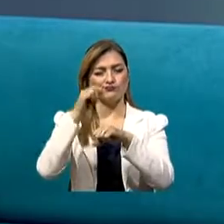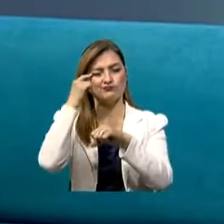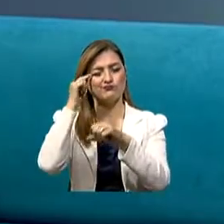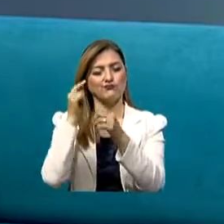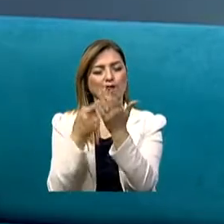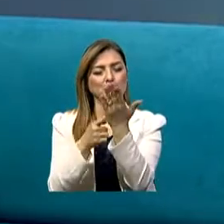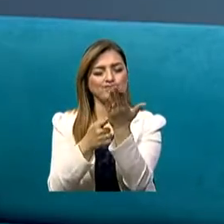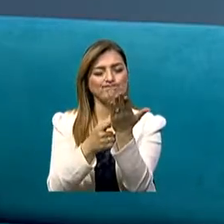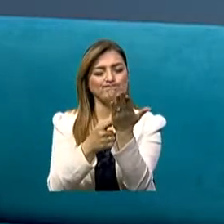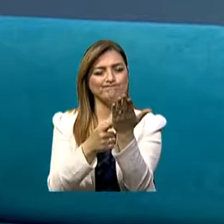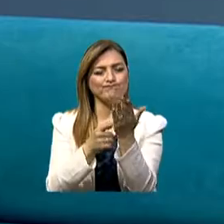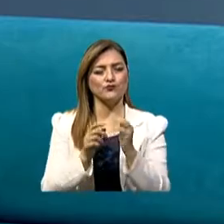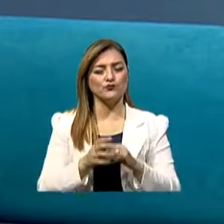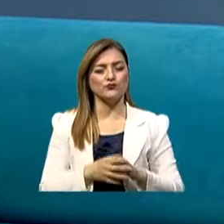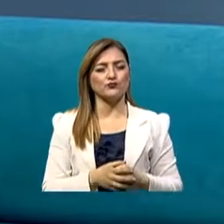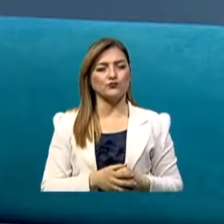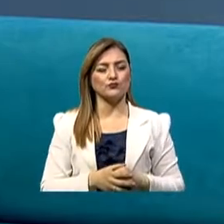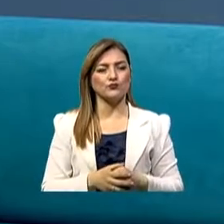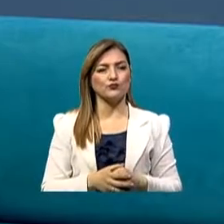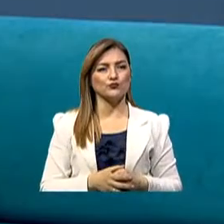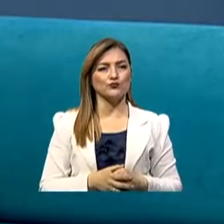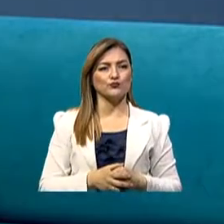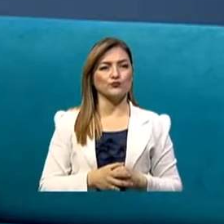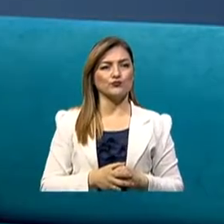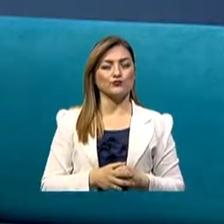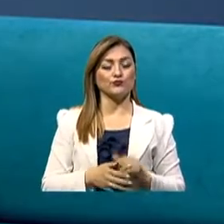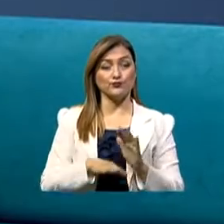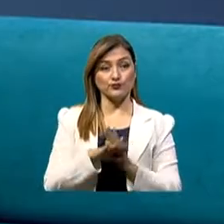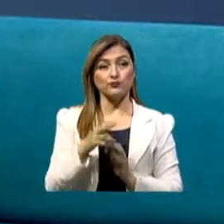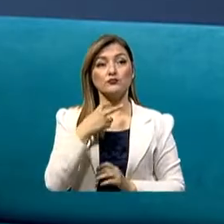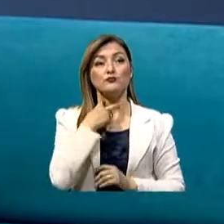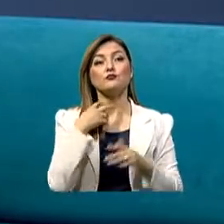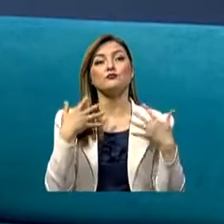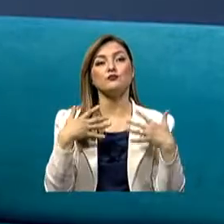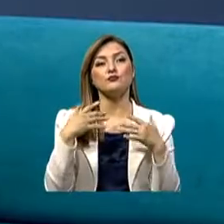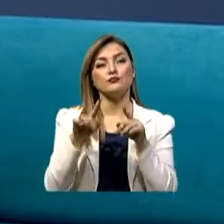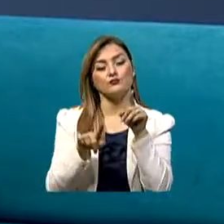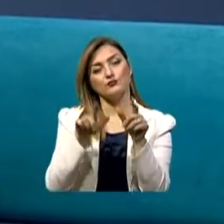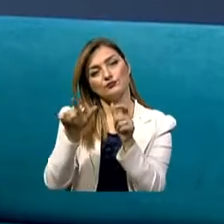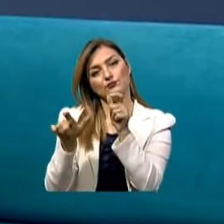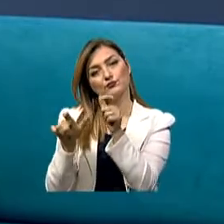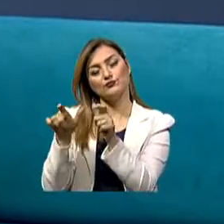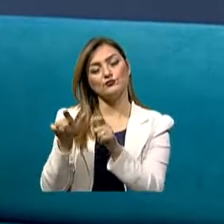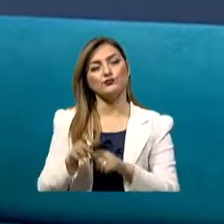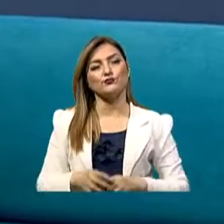no y yo creo que más por miedos a veces